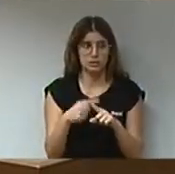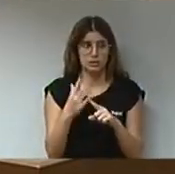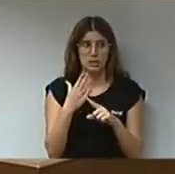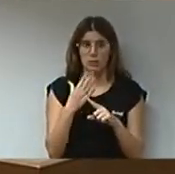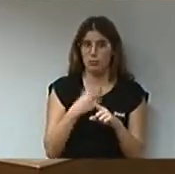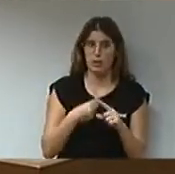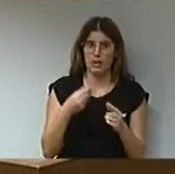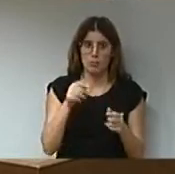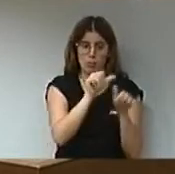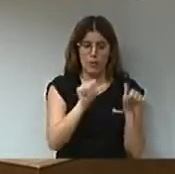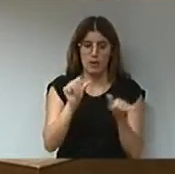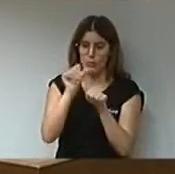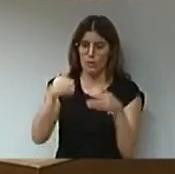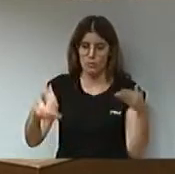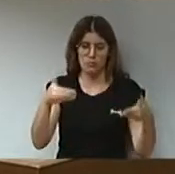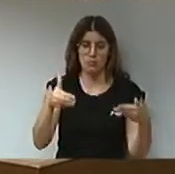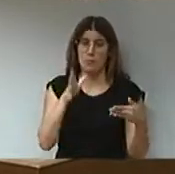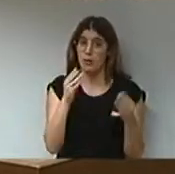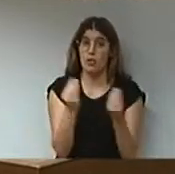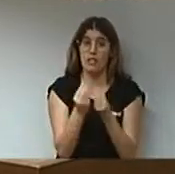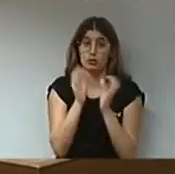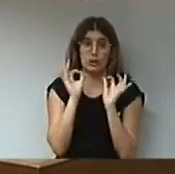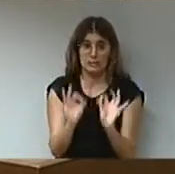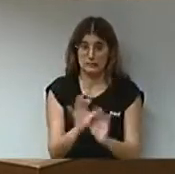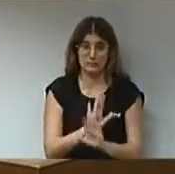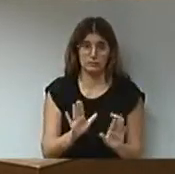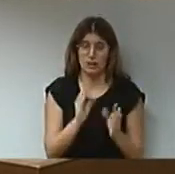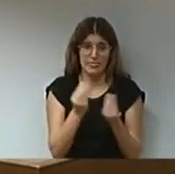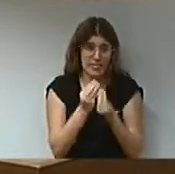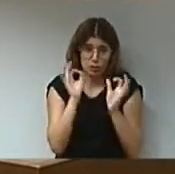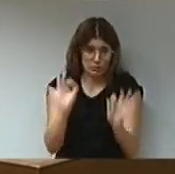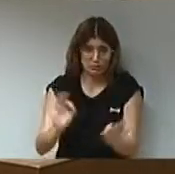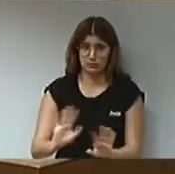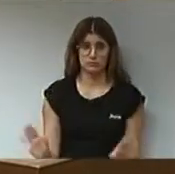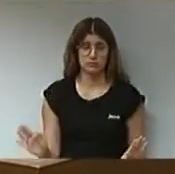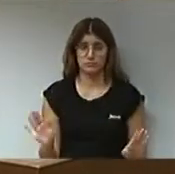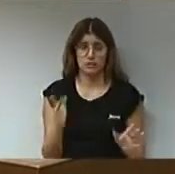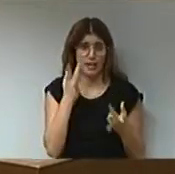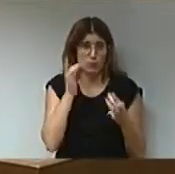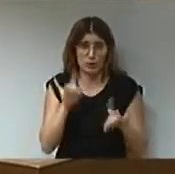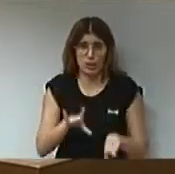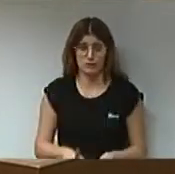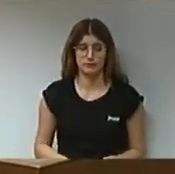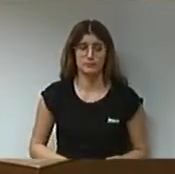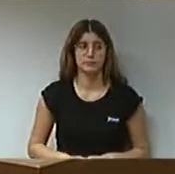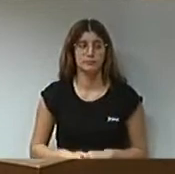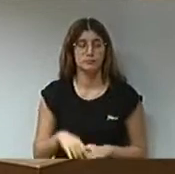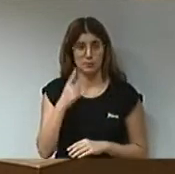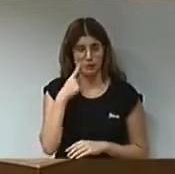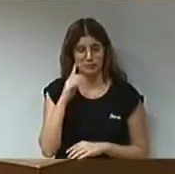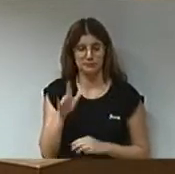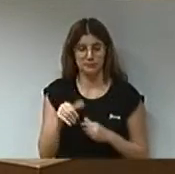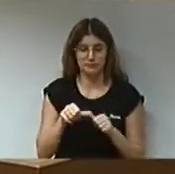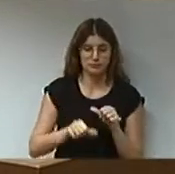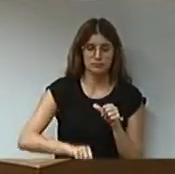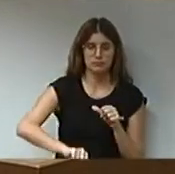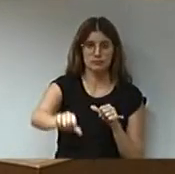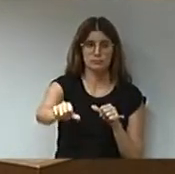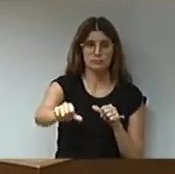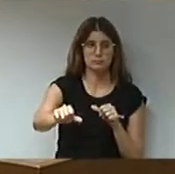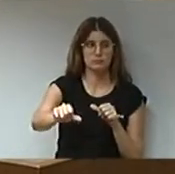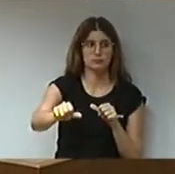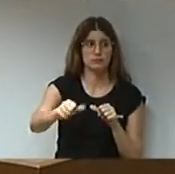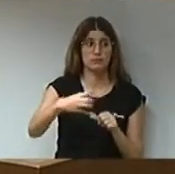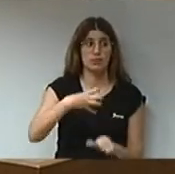contraponer modelos distintos, pero los datos son datos. Los datos son datos. Bien. A partir de ahí,